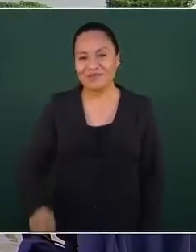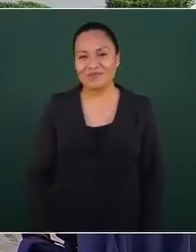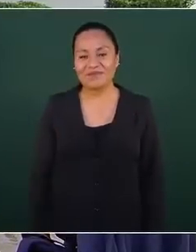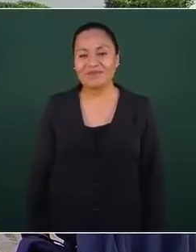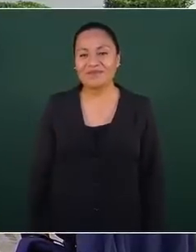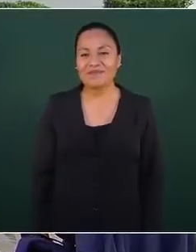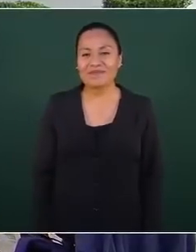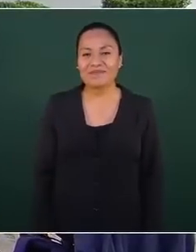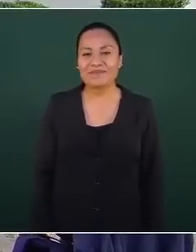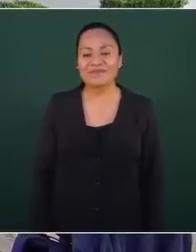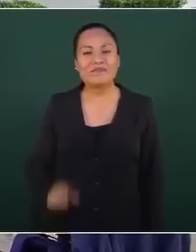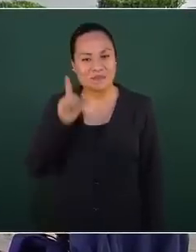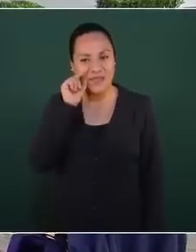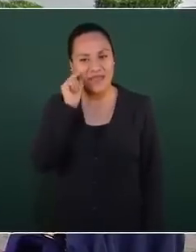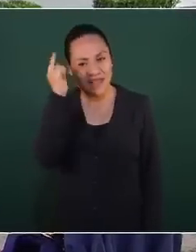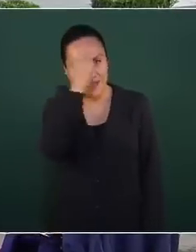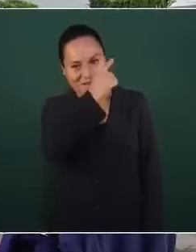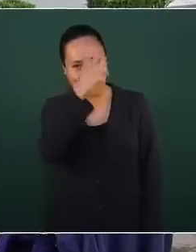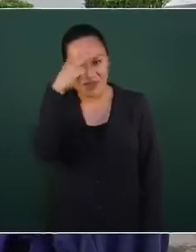Mañana ya, sí.